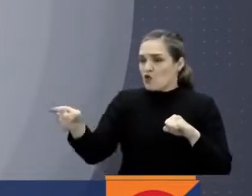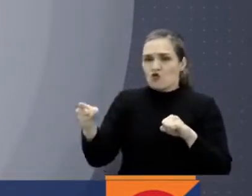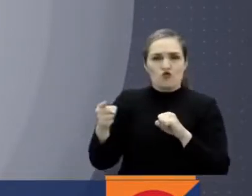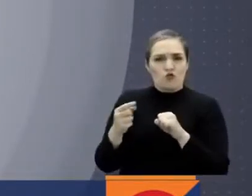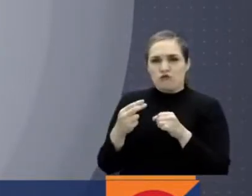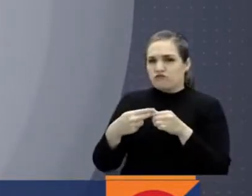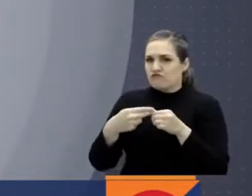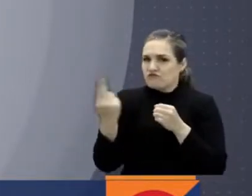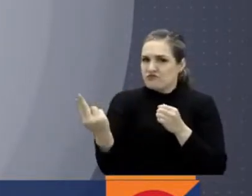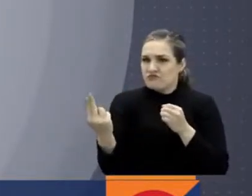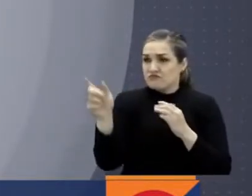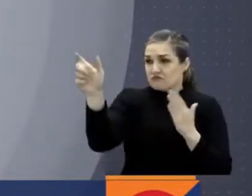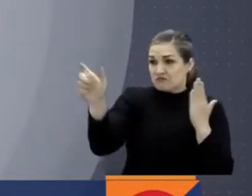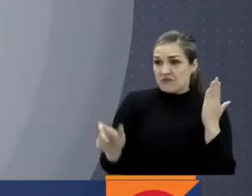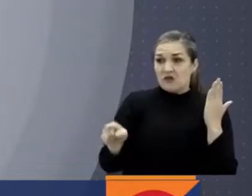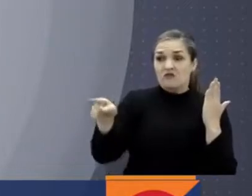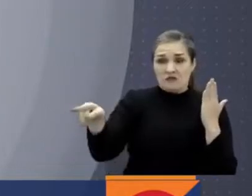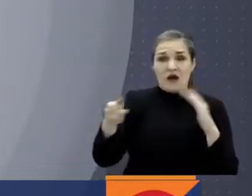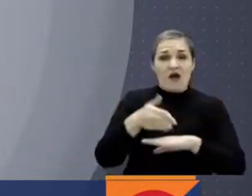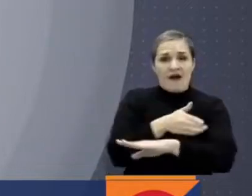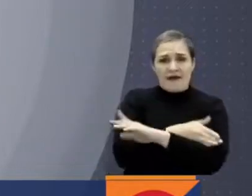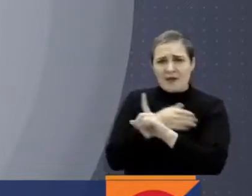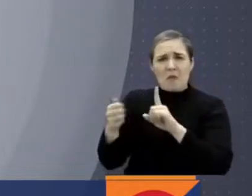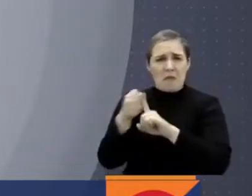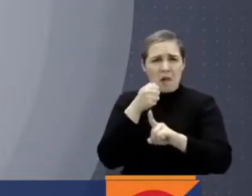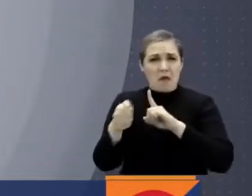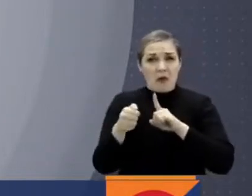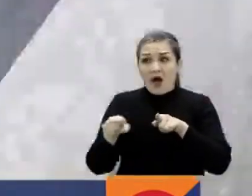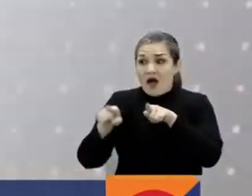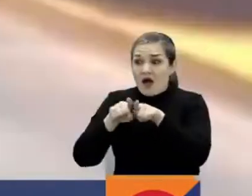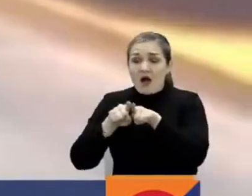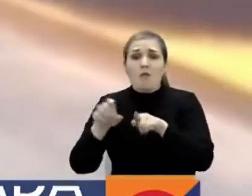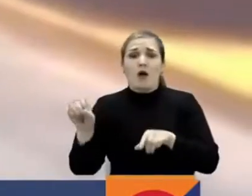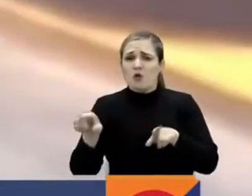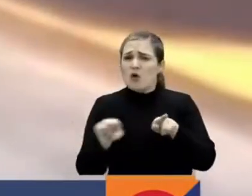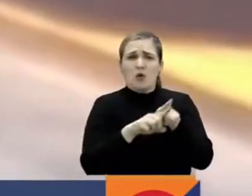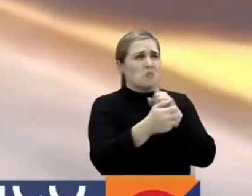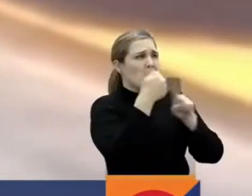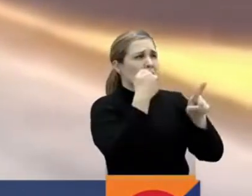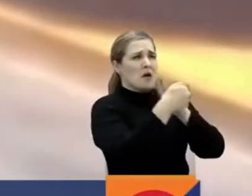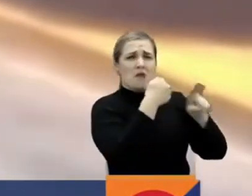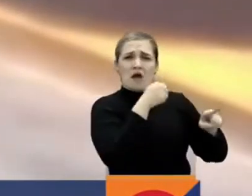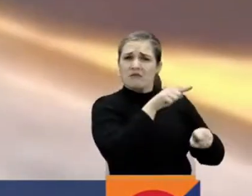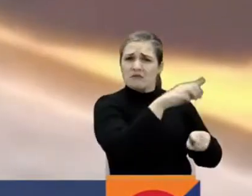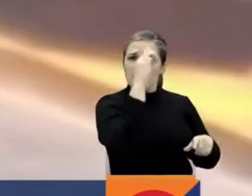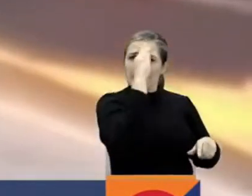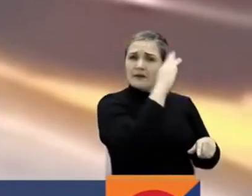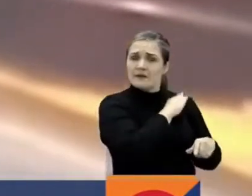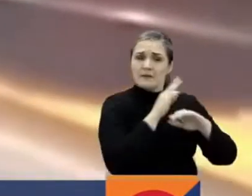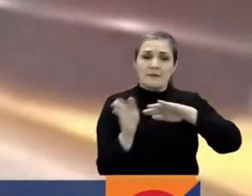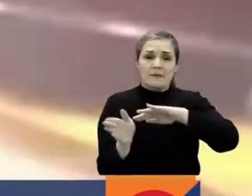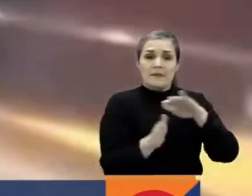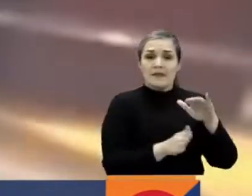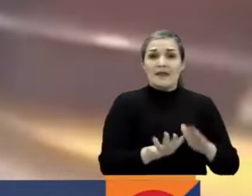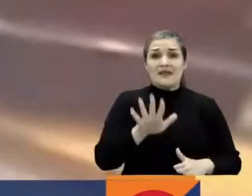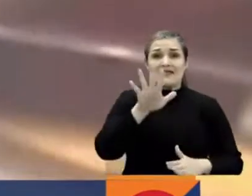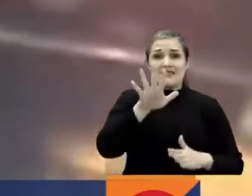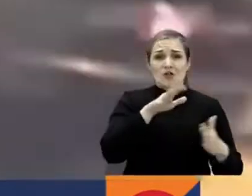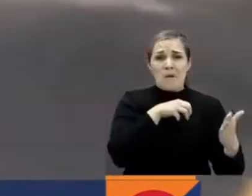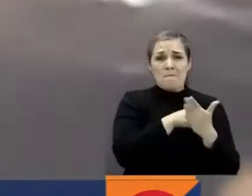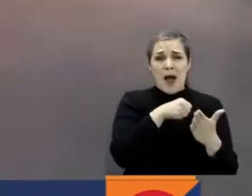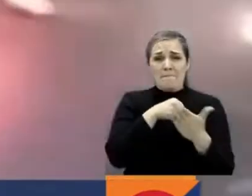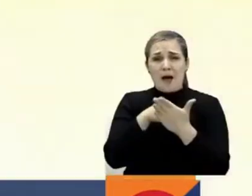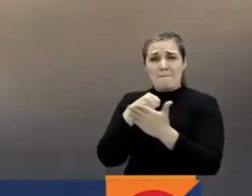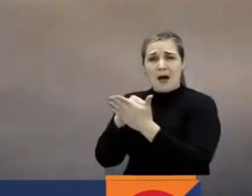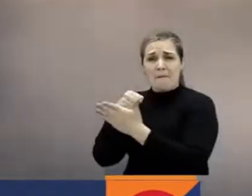del uniformado dijo que también fue agredido en el mismo batallón. 5 accidentes de tránsito en Atlántico dejaron